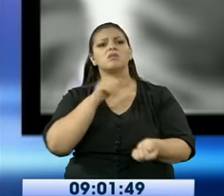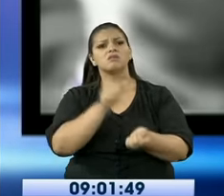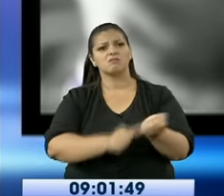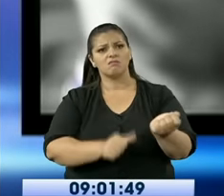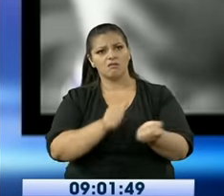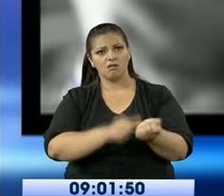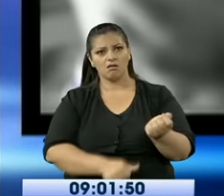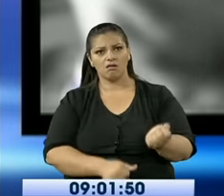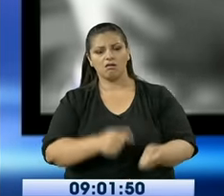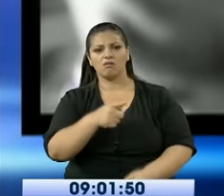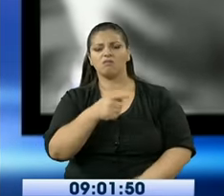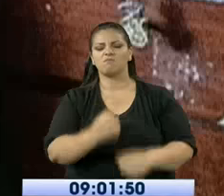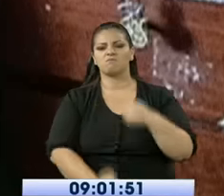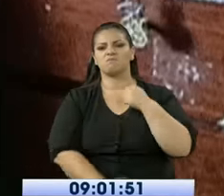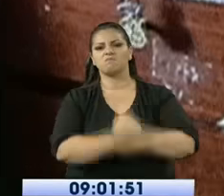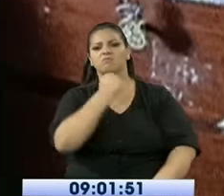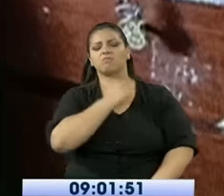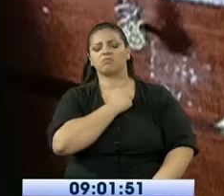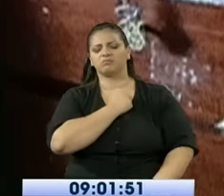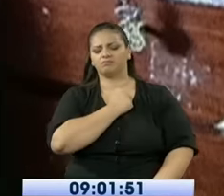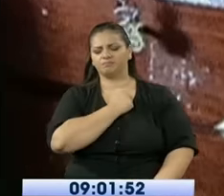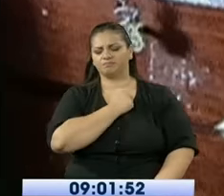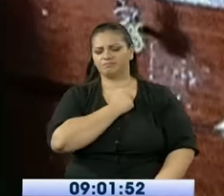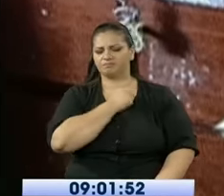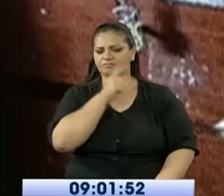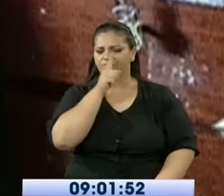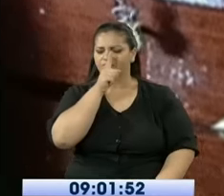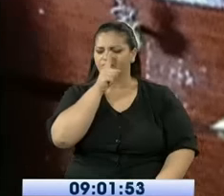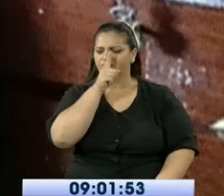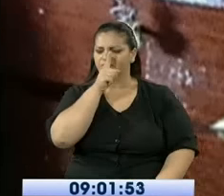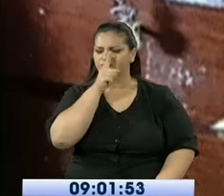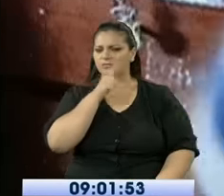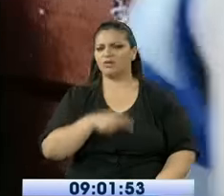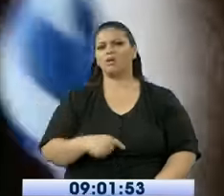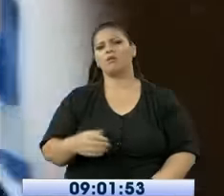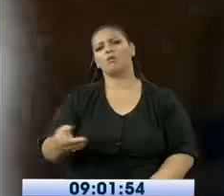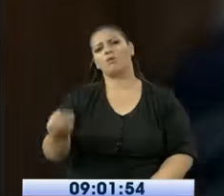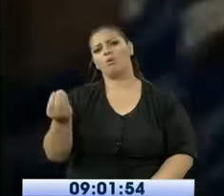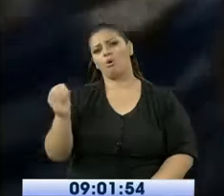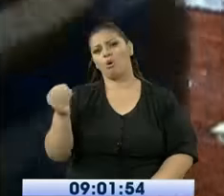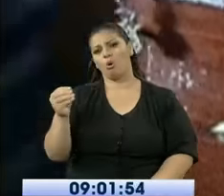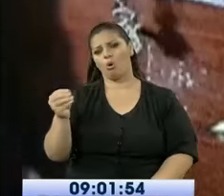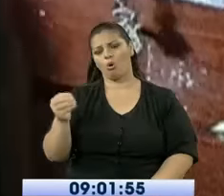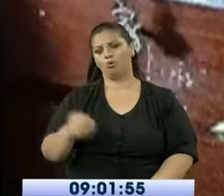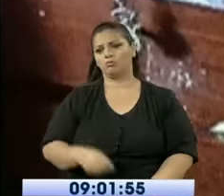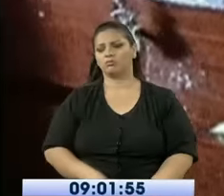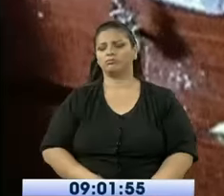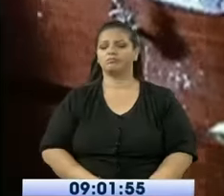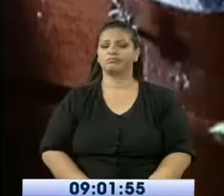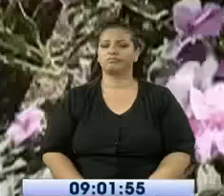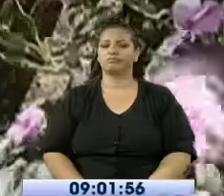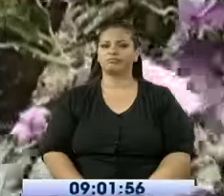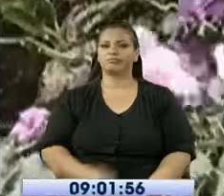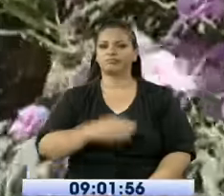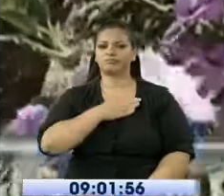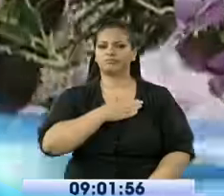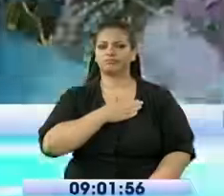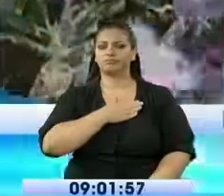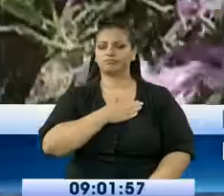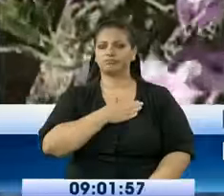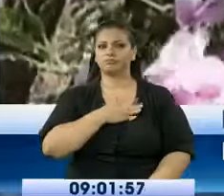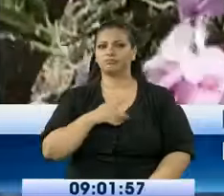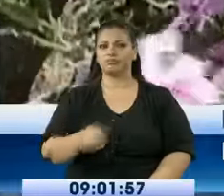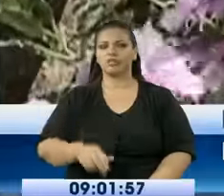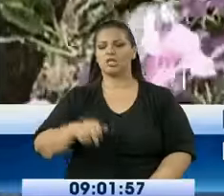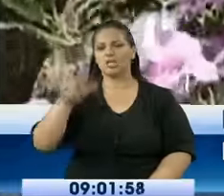Es mi hermana, y ella me ha virado la espalda. Una violación sepultó su inocencia en cuestión de minutos, por lo cual 3 veces